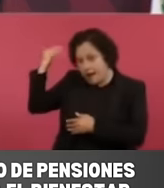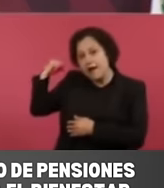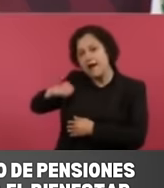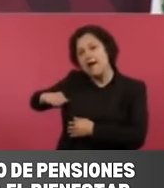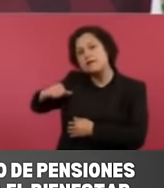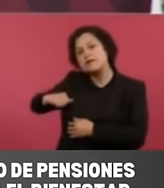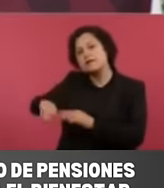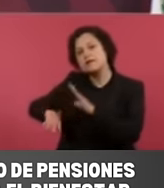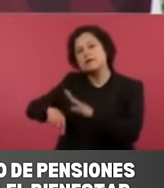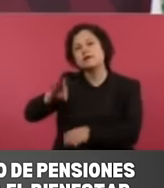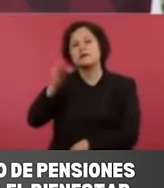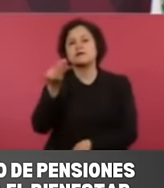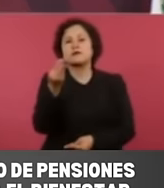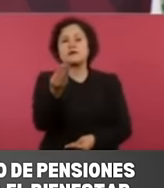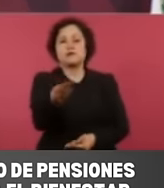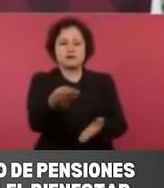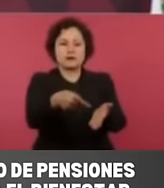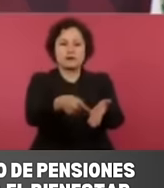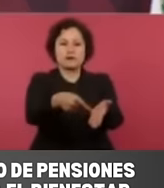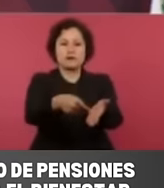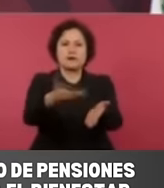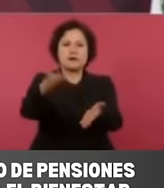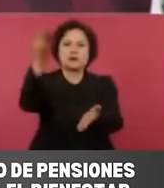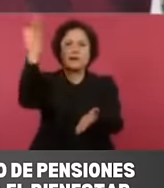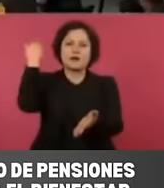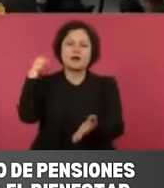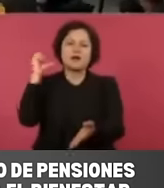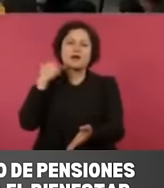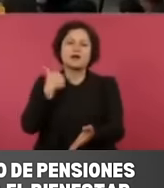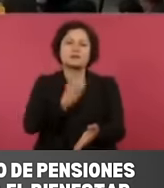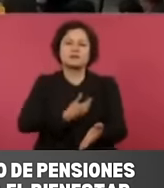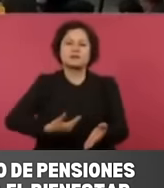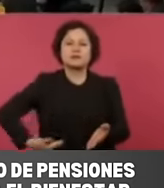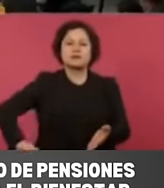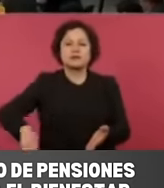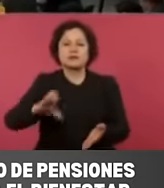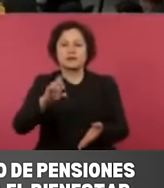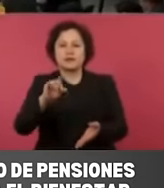y lo que hicieron los del bloque conservador,